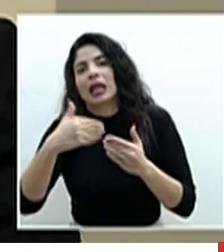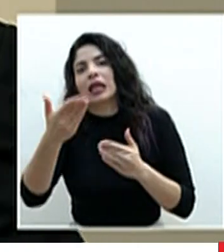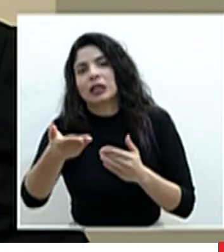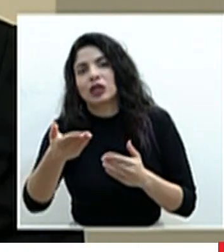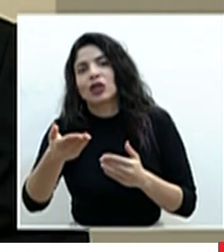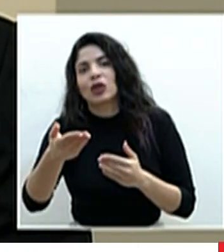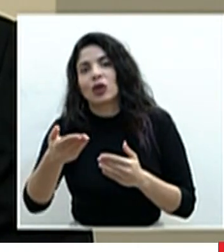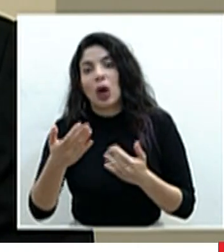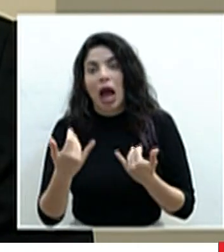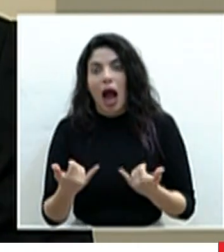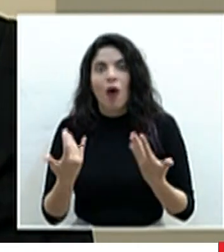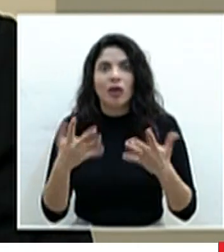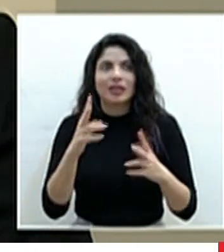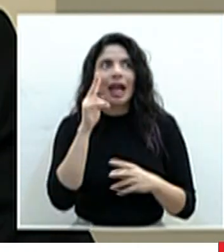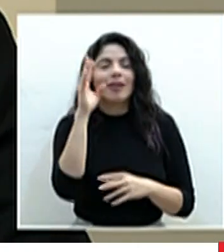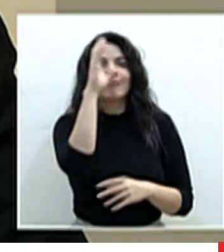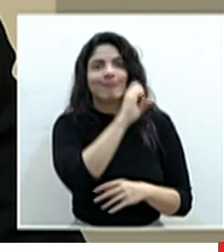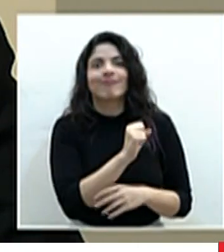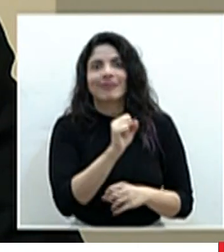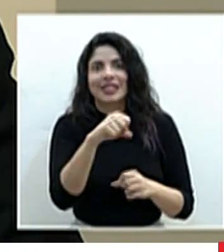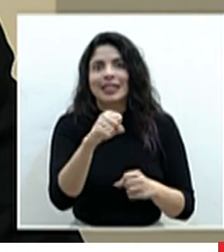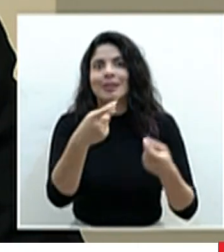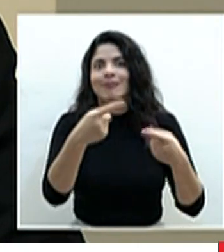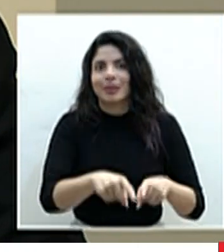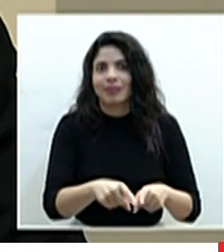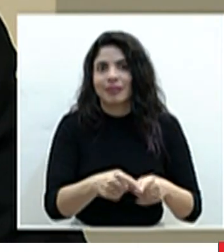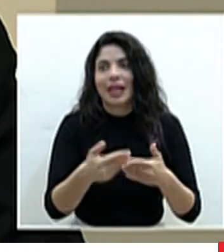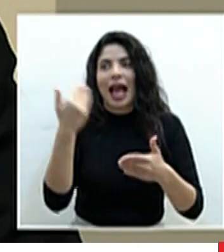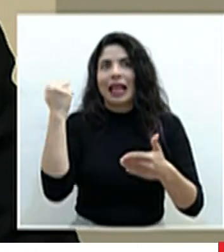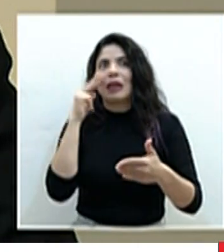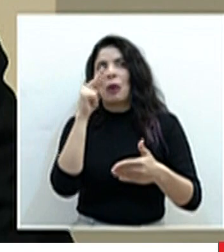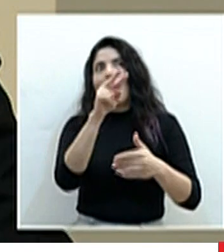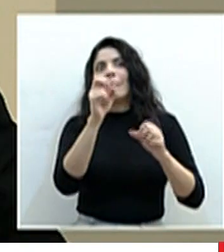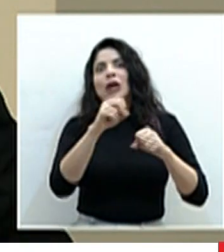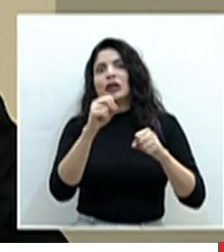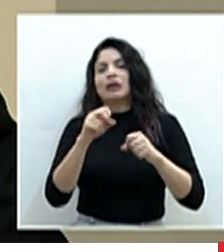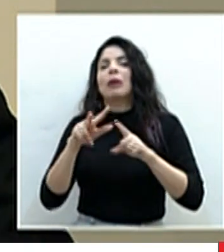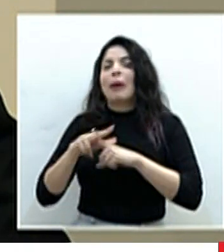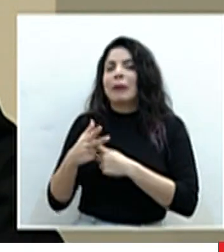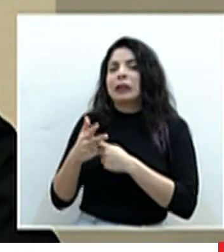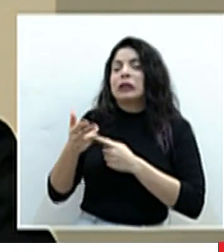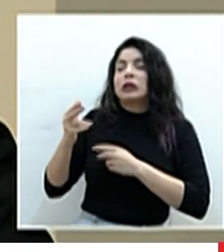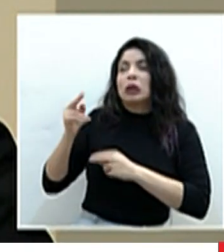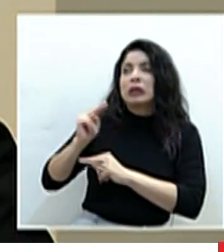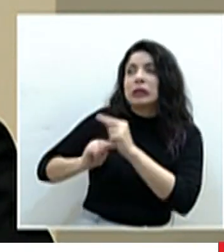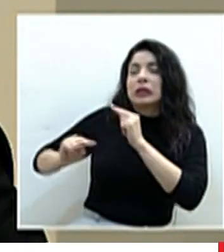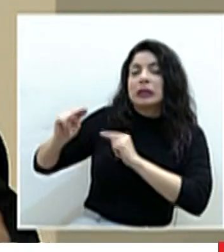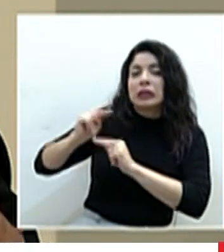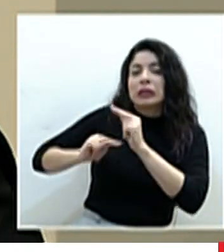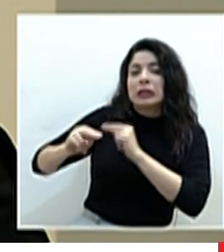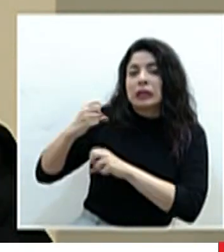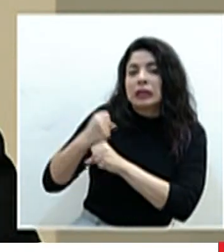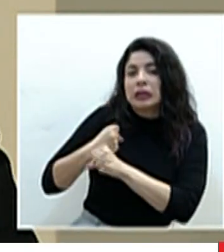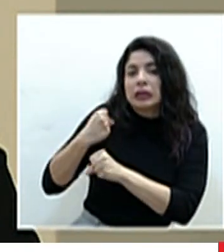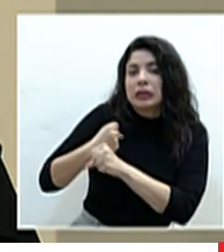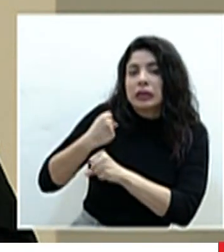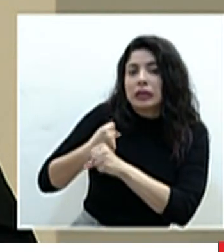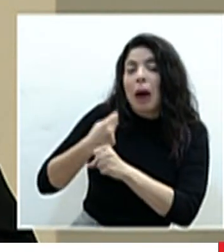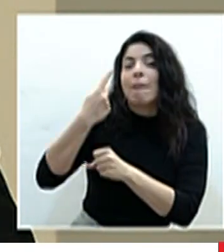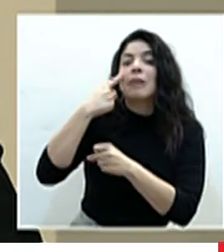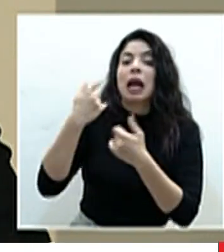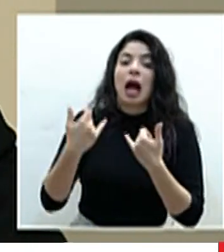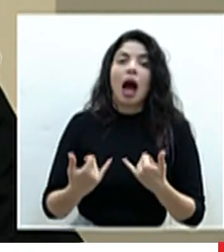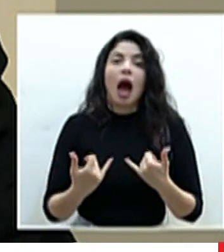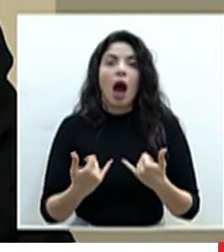que hoy vemos materializado en gran medida. Entonces, desde marzo Se ha trabajado para llegar